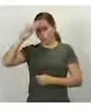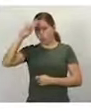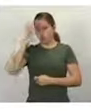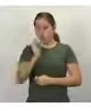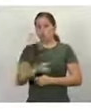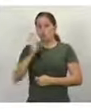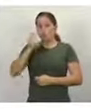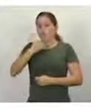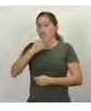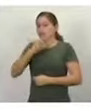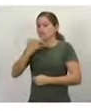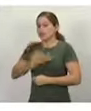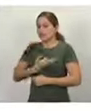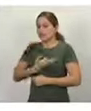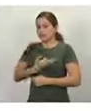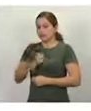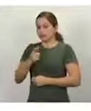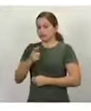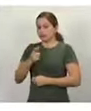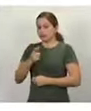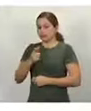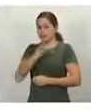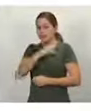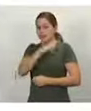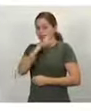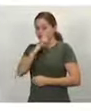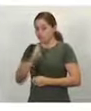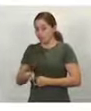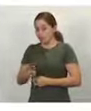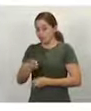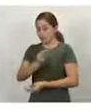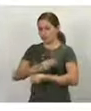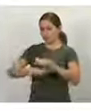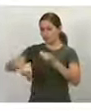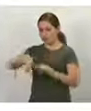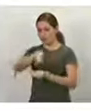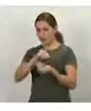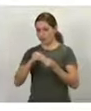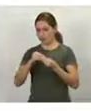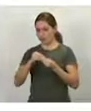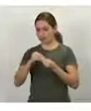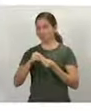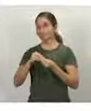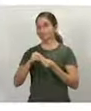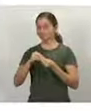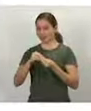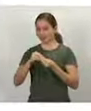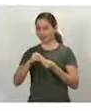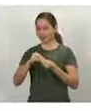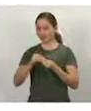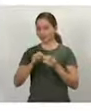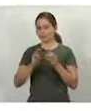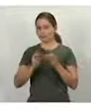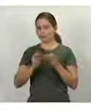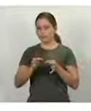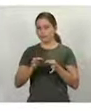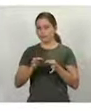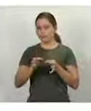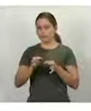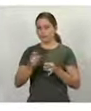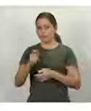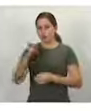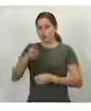juzgado Fidel, quien de acusado se convirtió en acusador, pues como